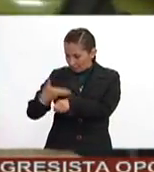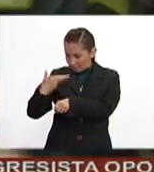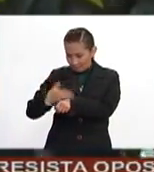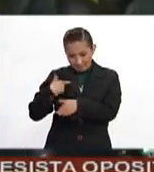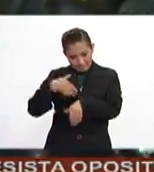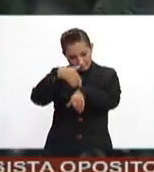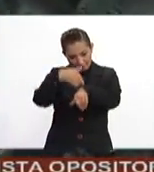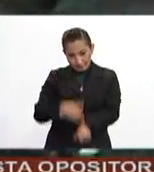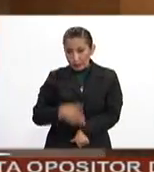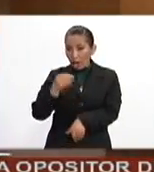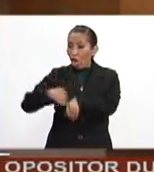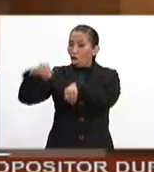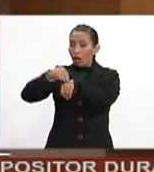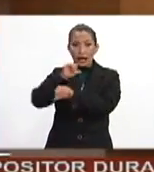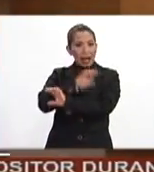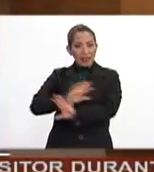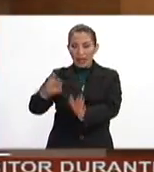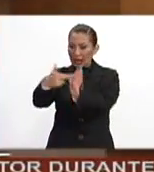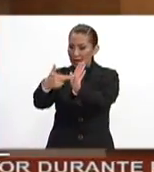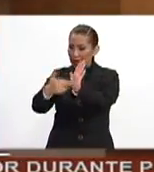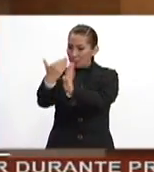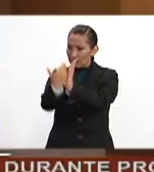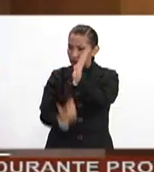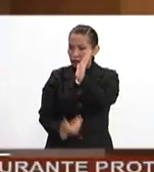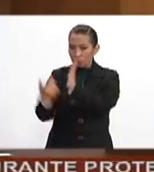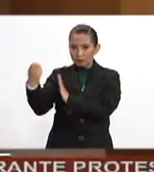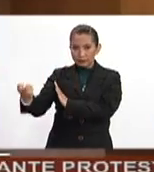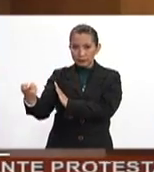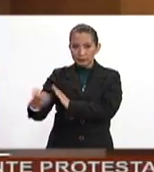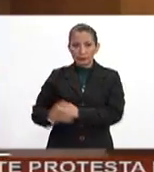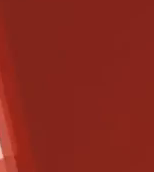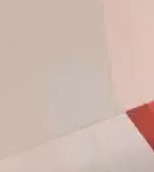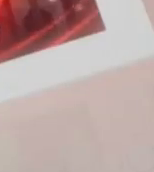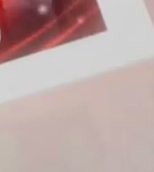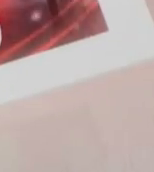cumplir sin excusas el reglamento de dicho órgano.